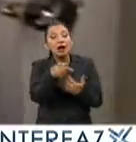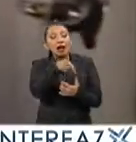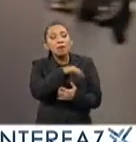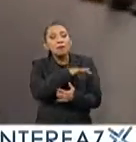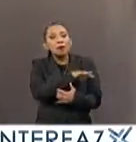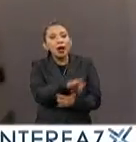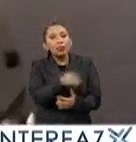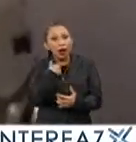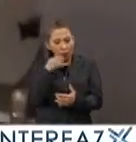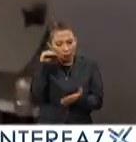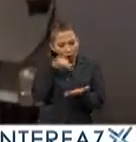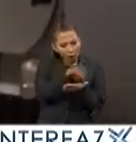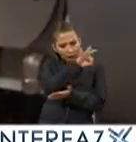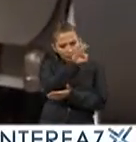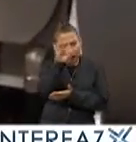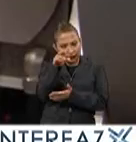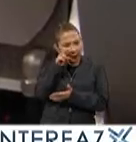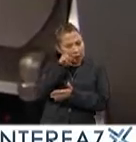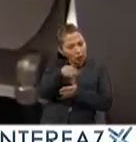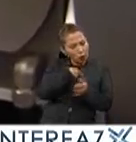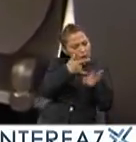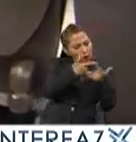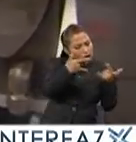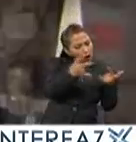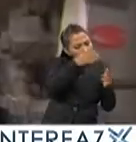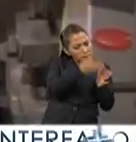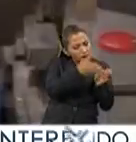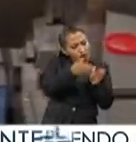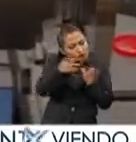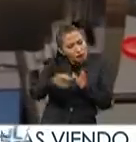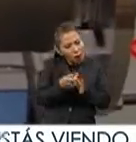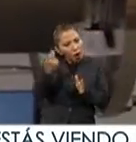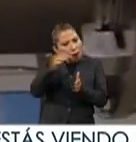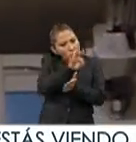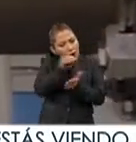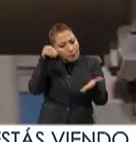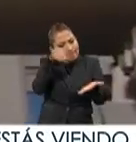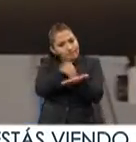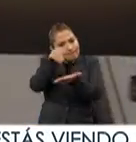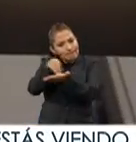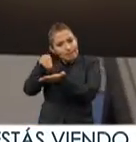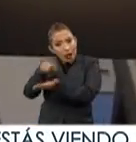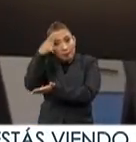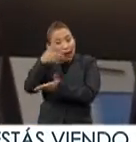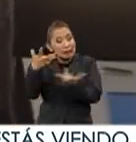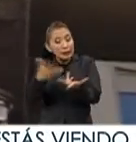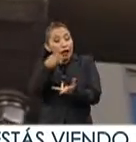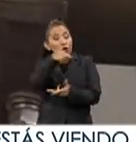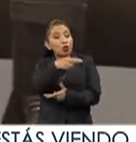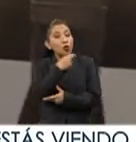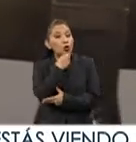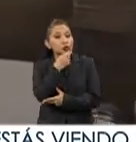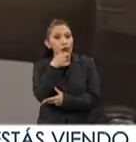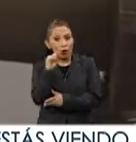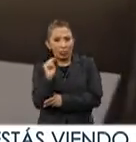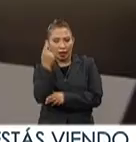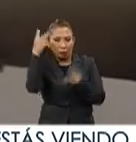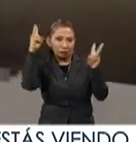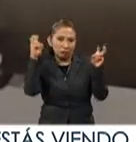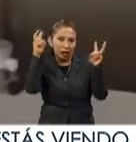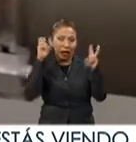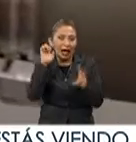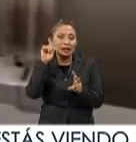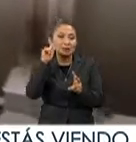la capacidad de fechar y medir eventos ocurridos en diferentes momentos de la historia. Para lograrlo, utiliza una técnica